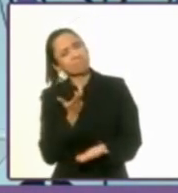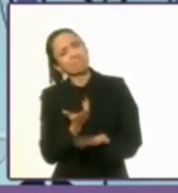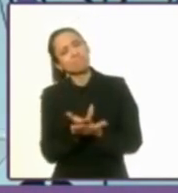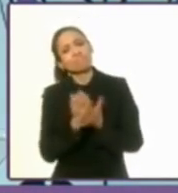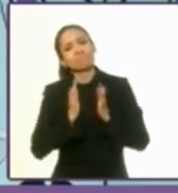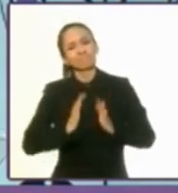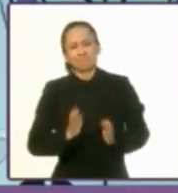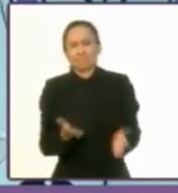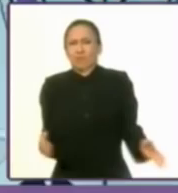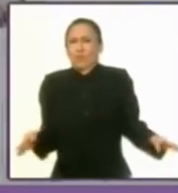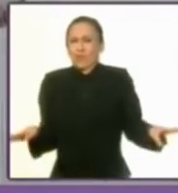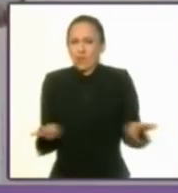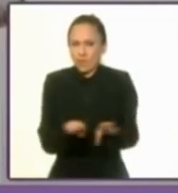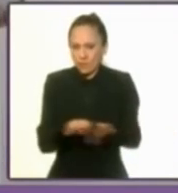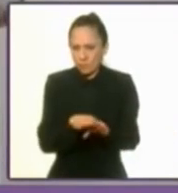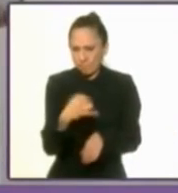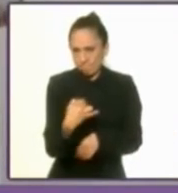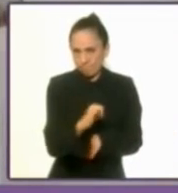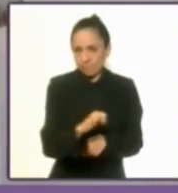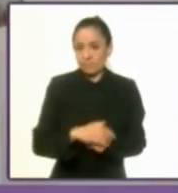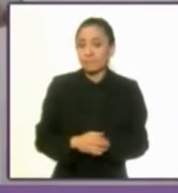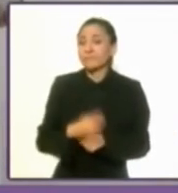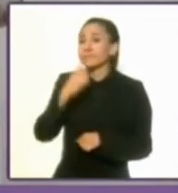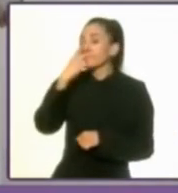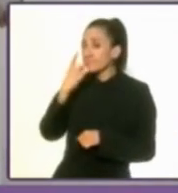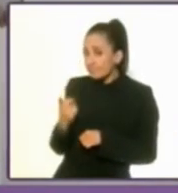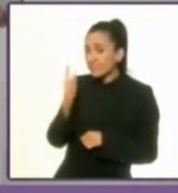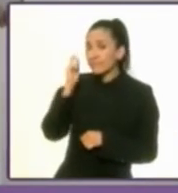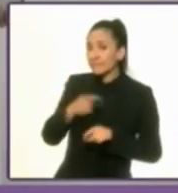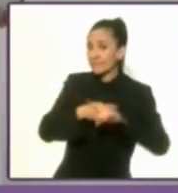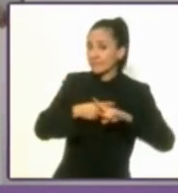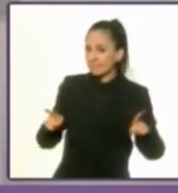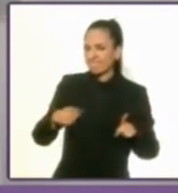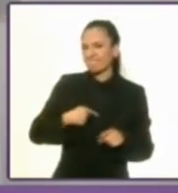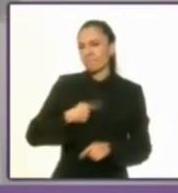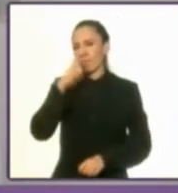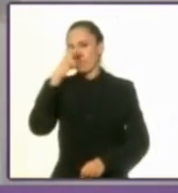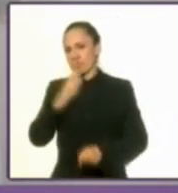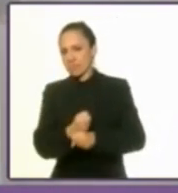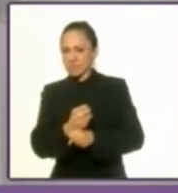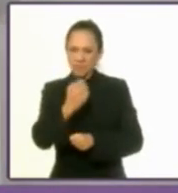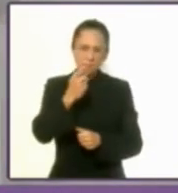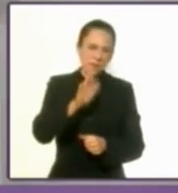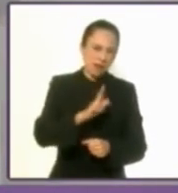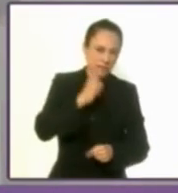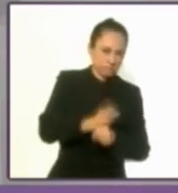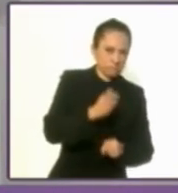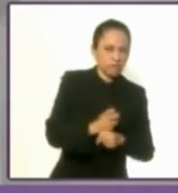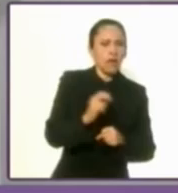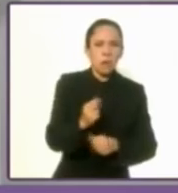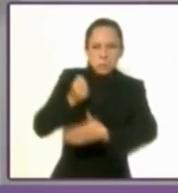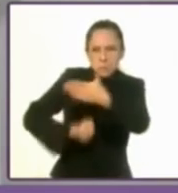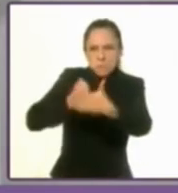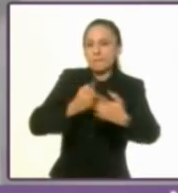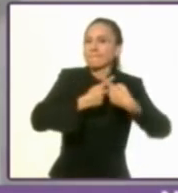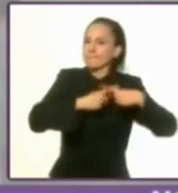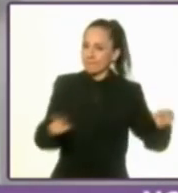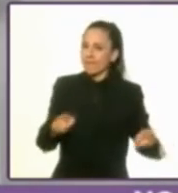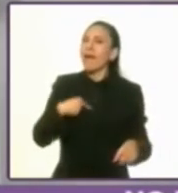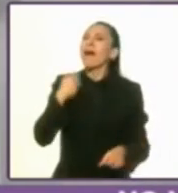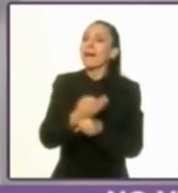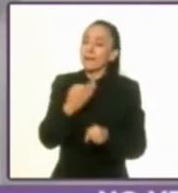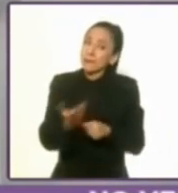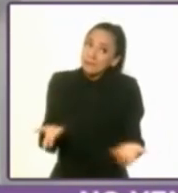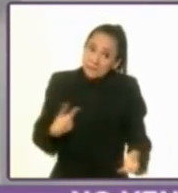dicen que la diferencia entre la necesidad de la tenacidad es el éxito espero tener éxito exigiendo las propuestas